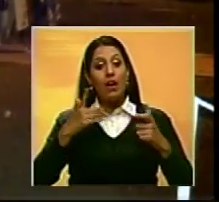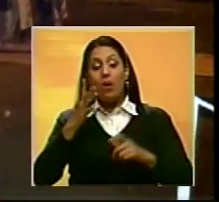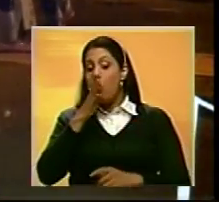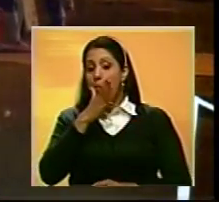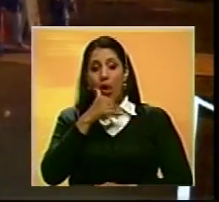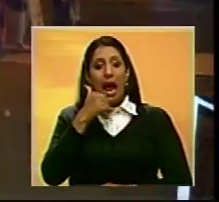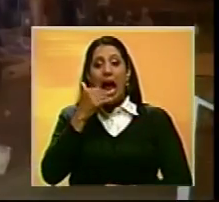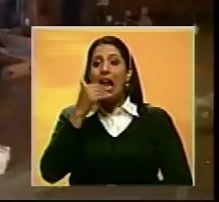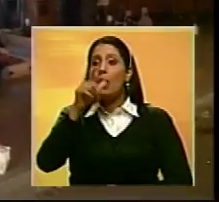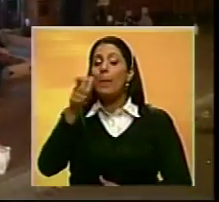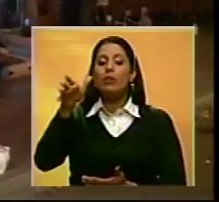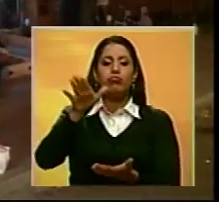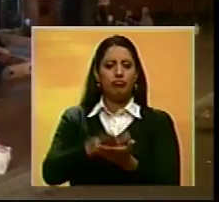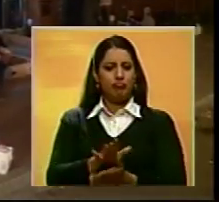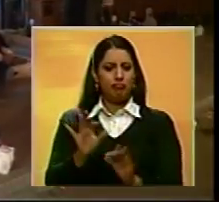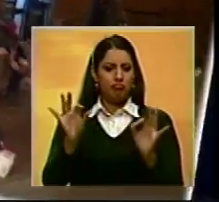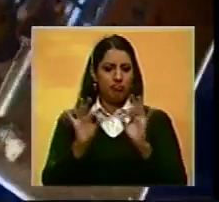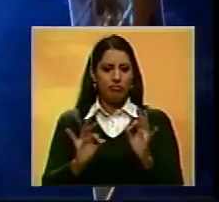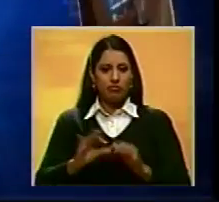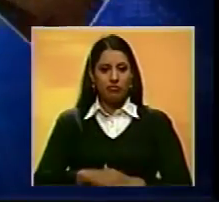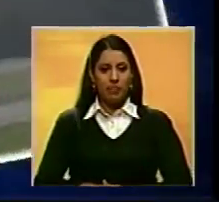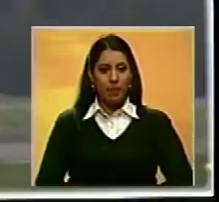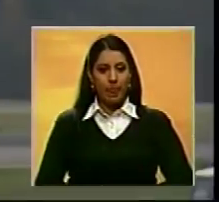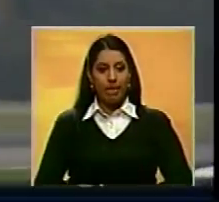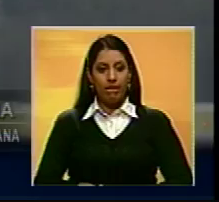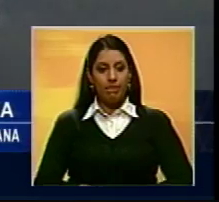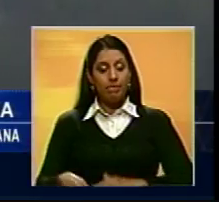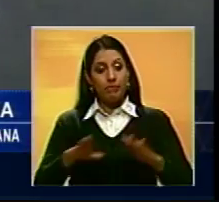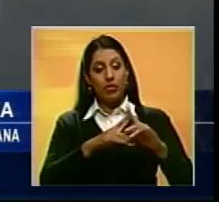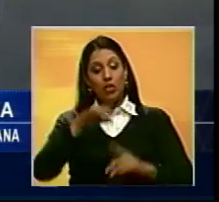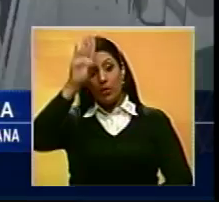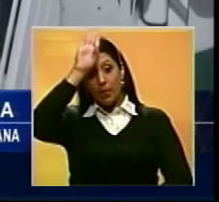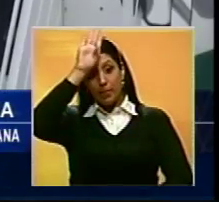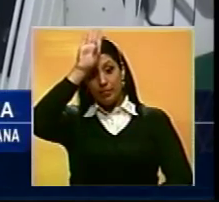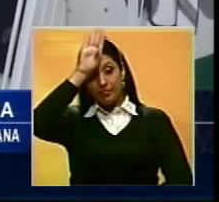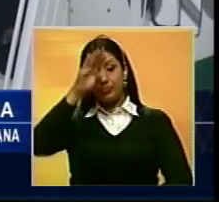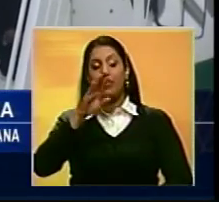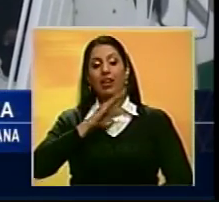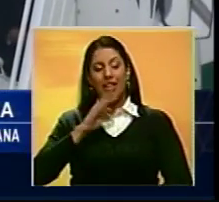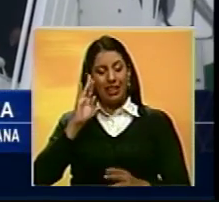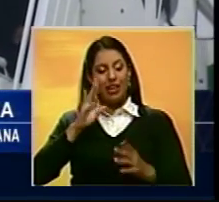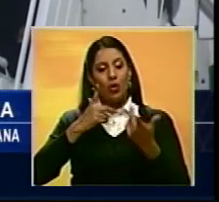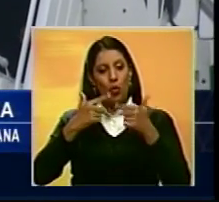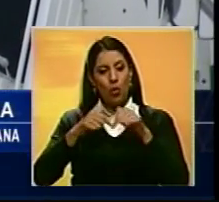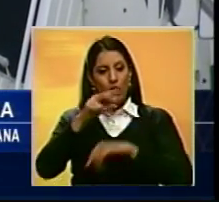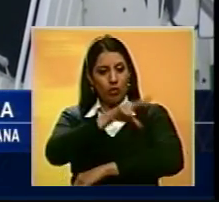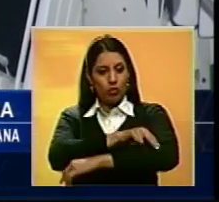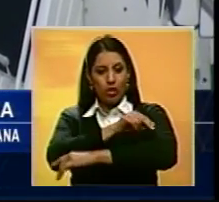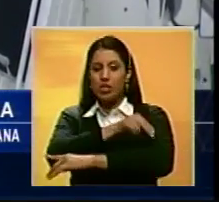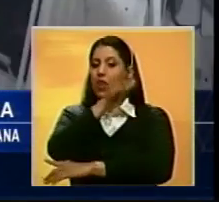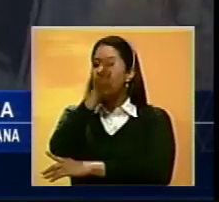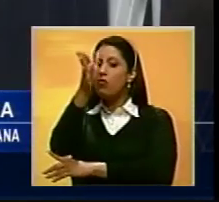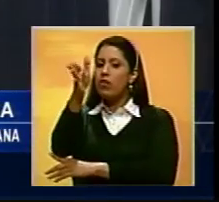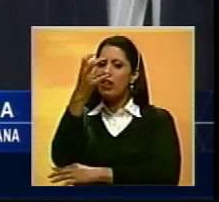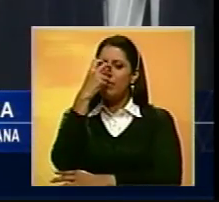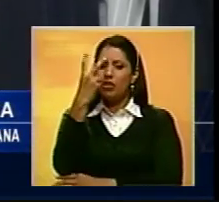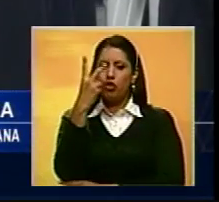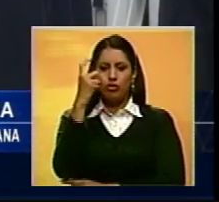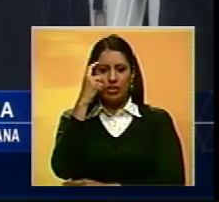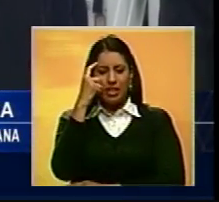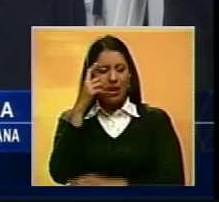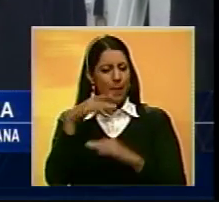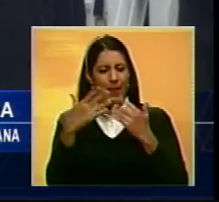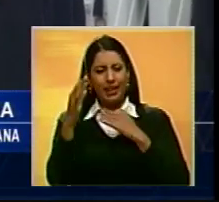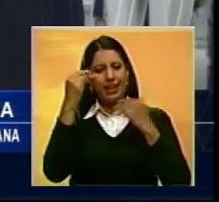se reportaron víctimas. El Papa Francisco se encuentra en Suecia para una visita de 2 días por